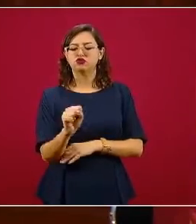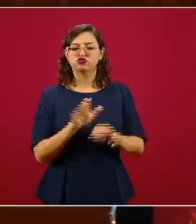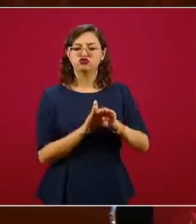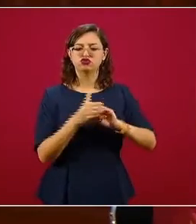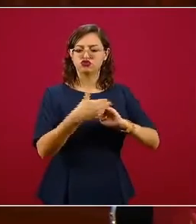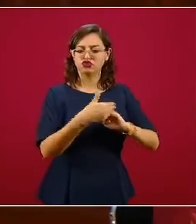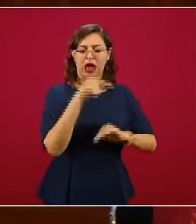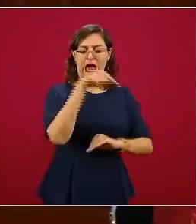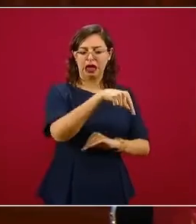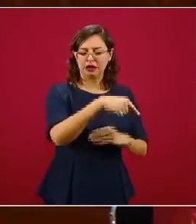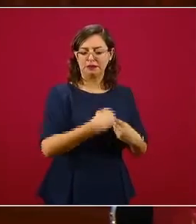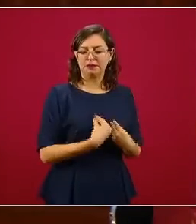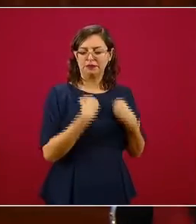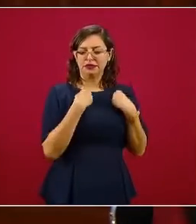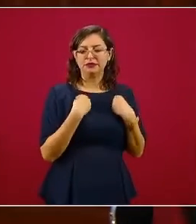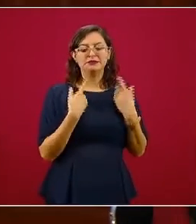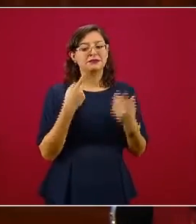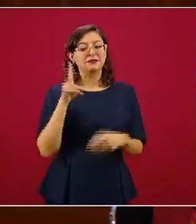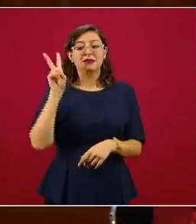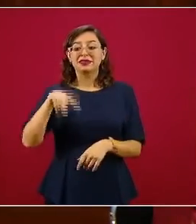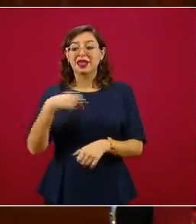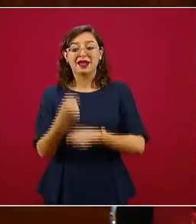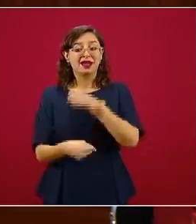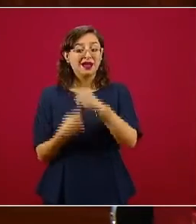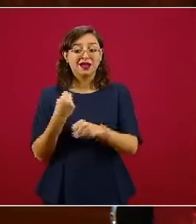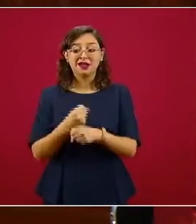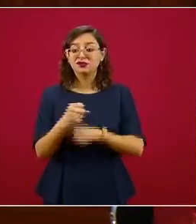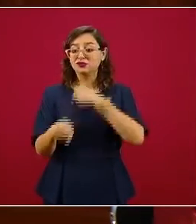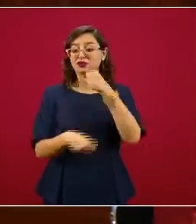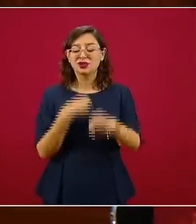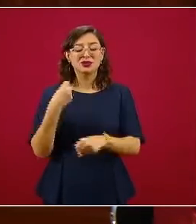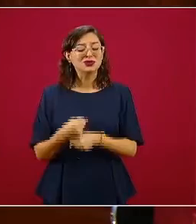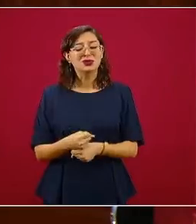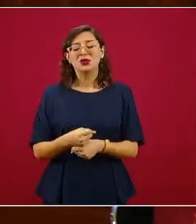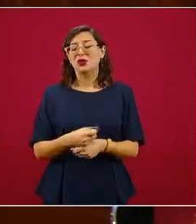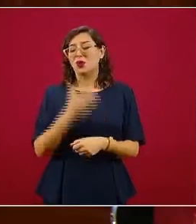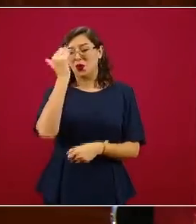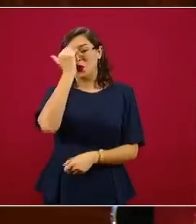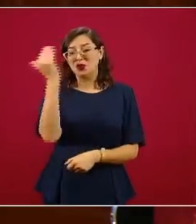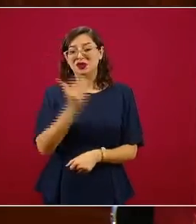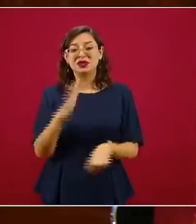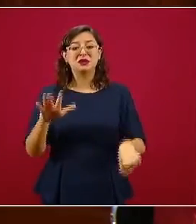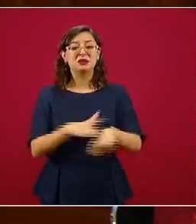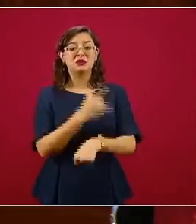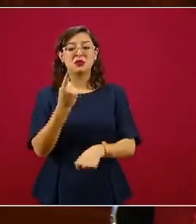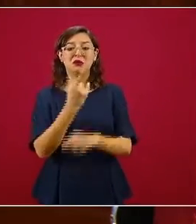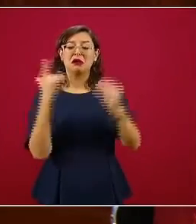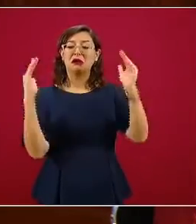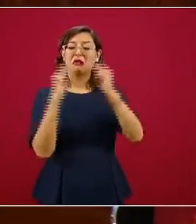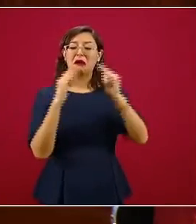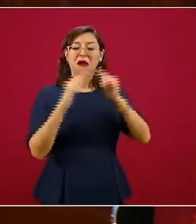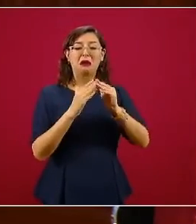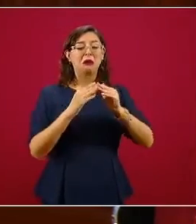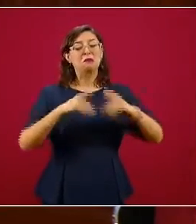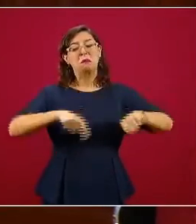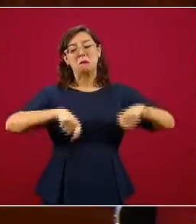año es algo terrible porque tienen casas endebles de plástico, tienen